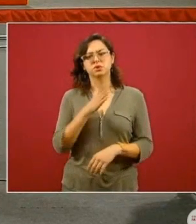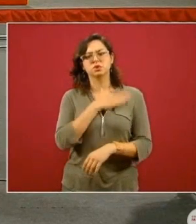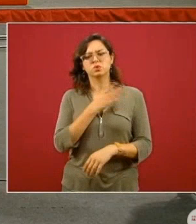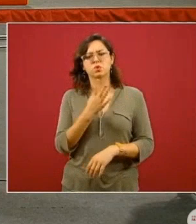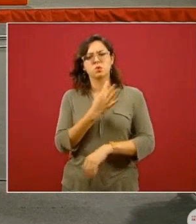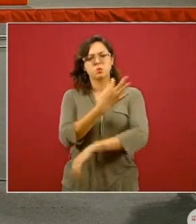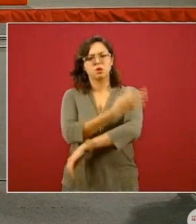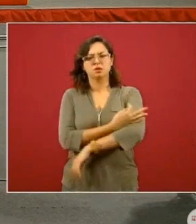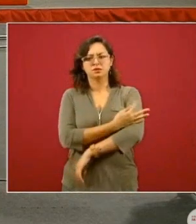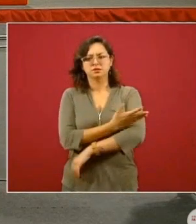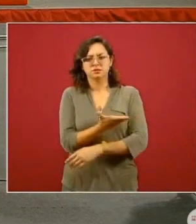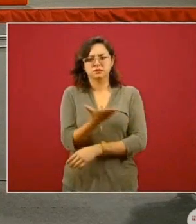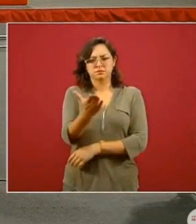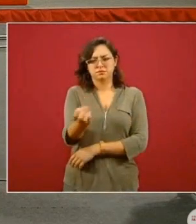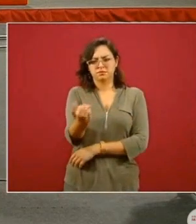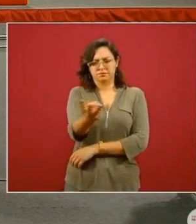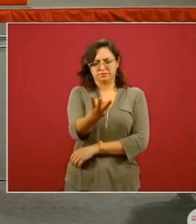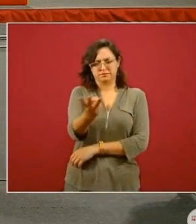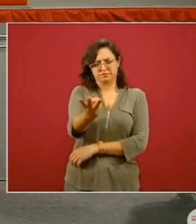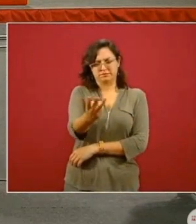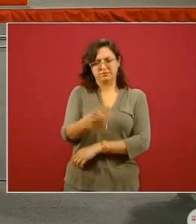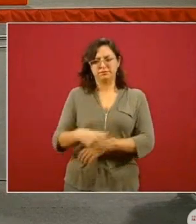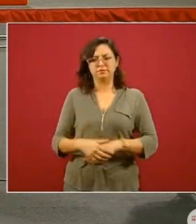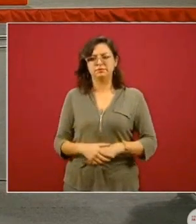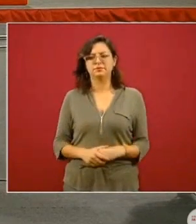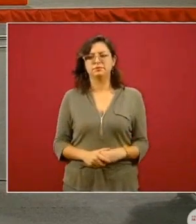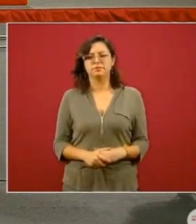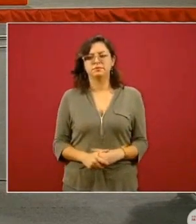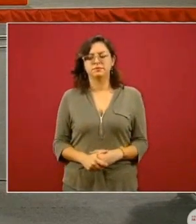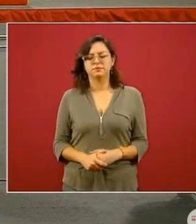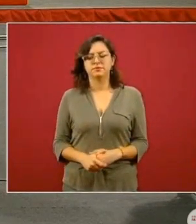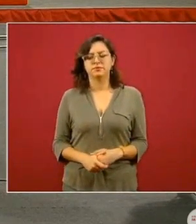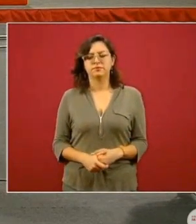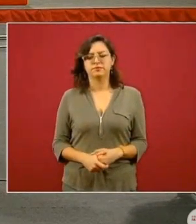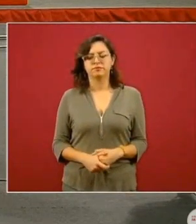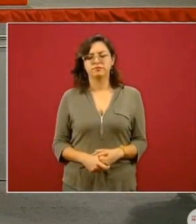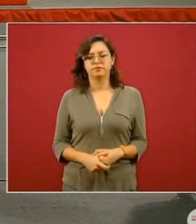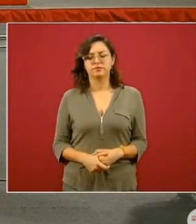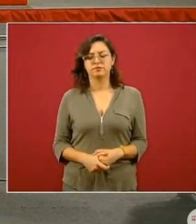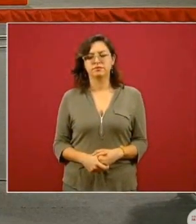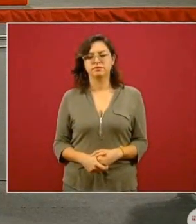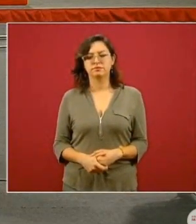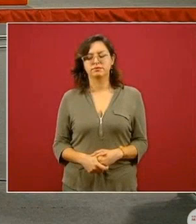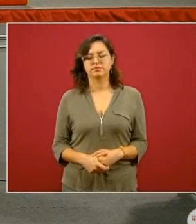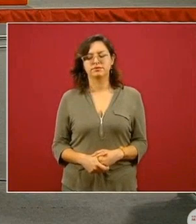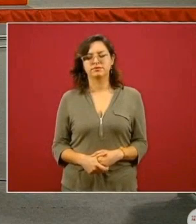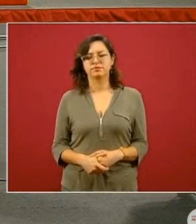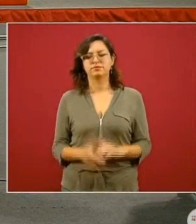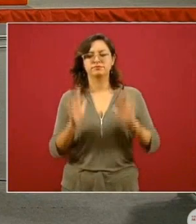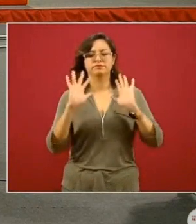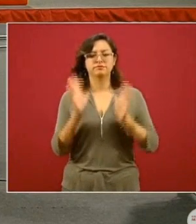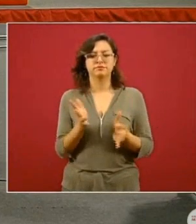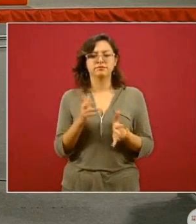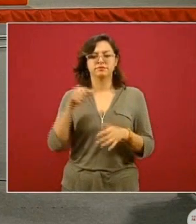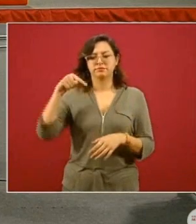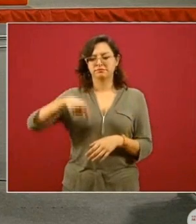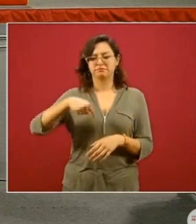a los tres funcionarios. Como han explicado aquí en innumerables